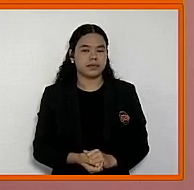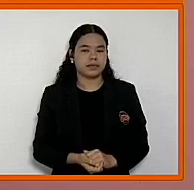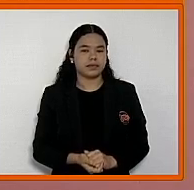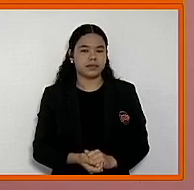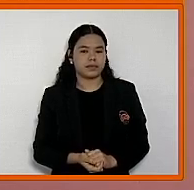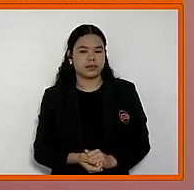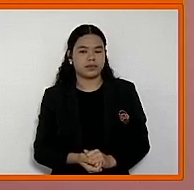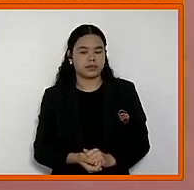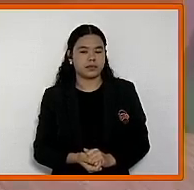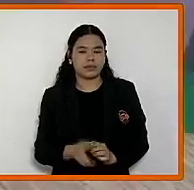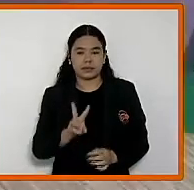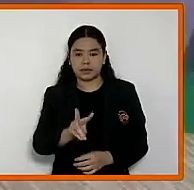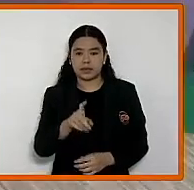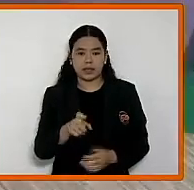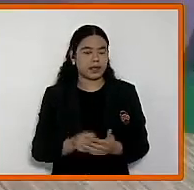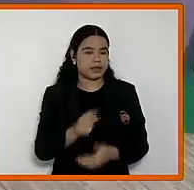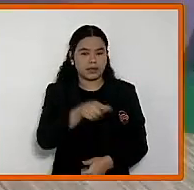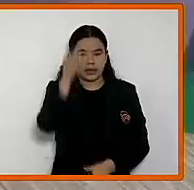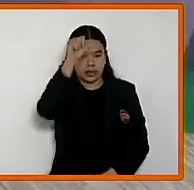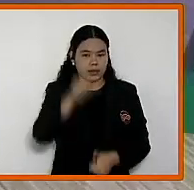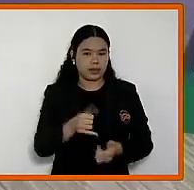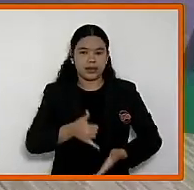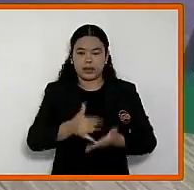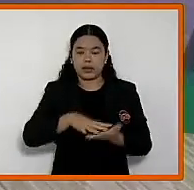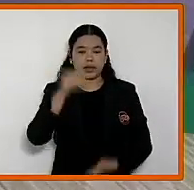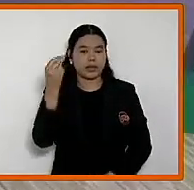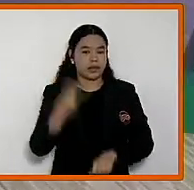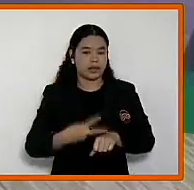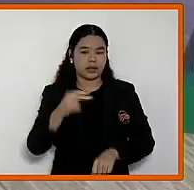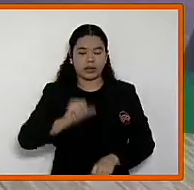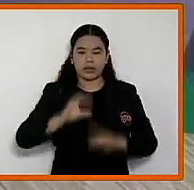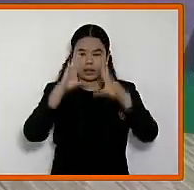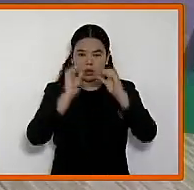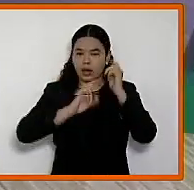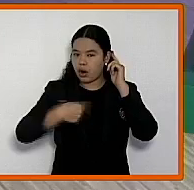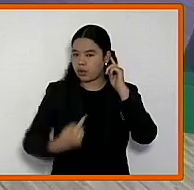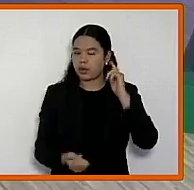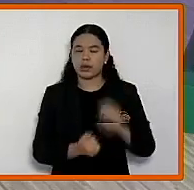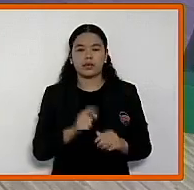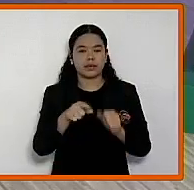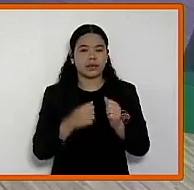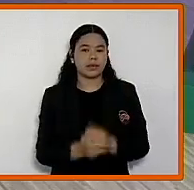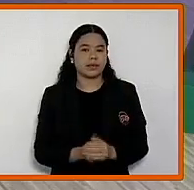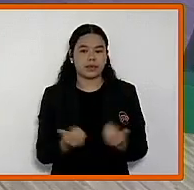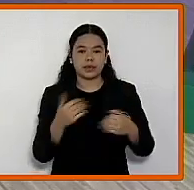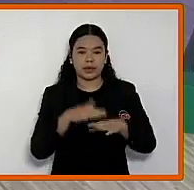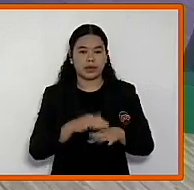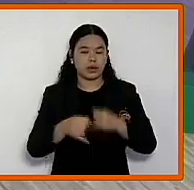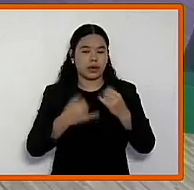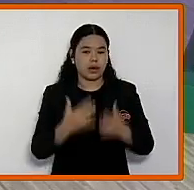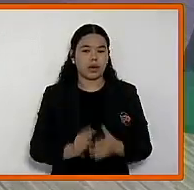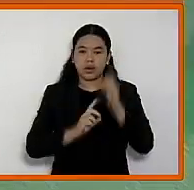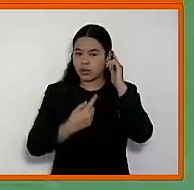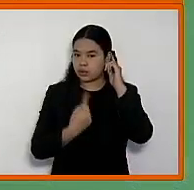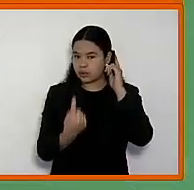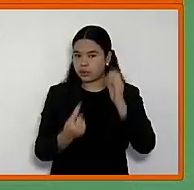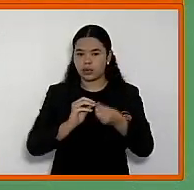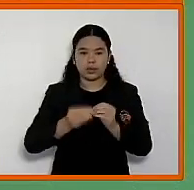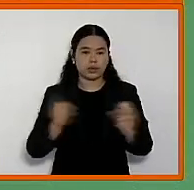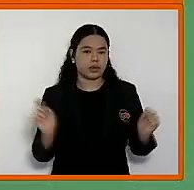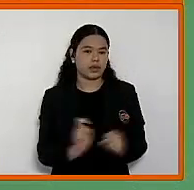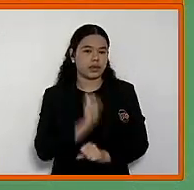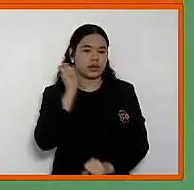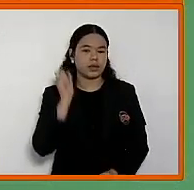Porque esta es 2X. Tu premio se multiplica por 2 esta noche en Diaria. Si sos parte de nuestros jugadores para más 1, el número ganador